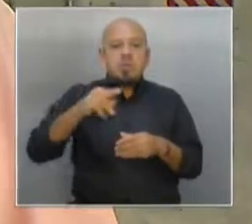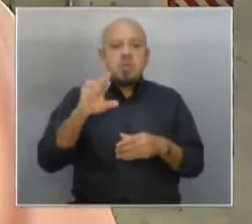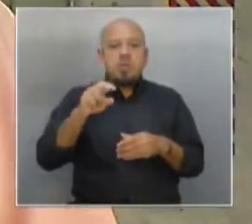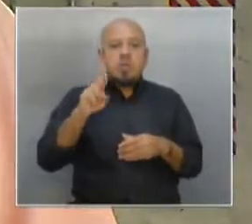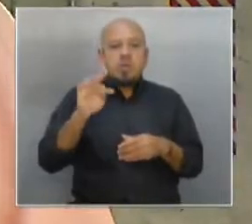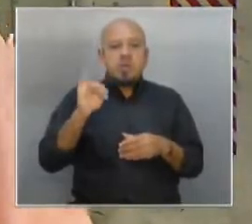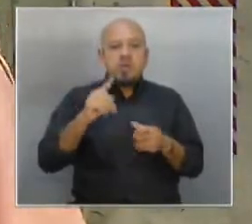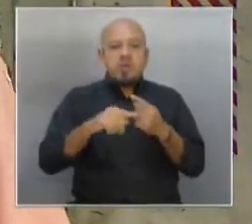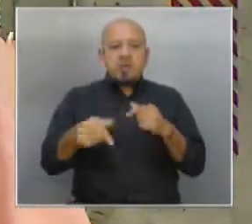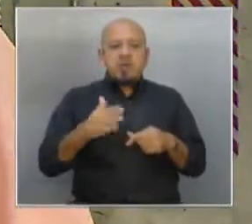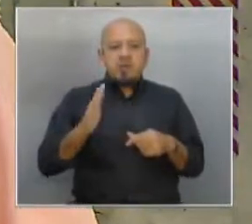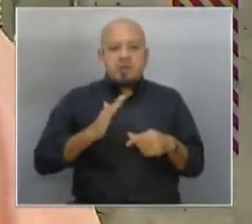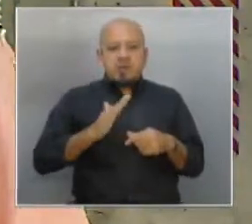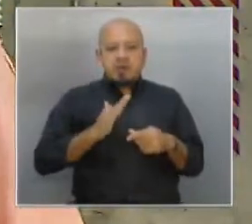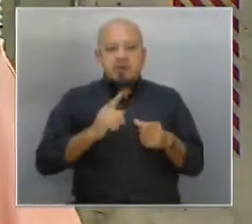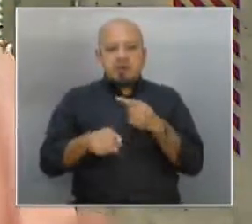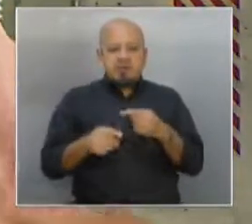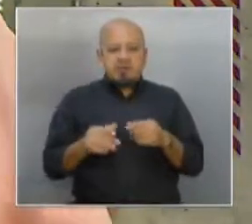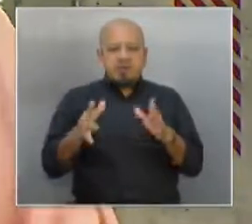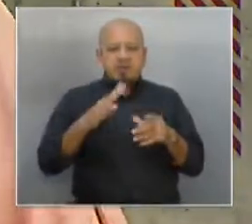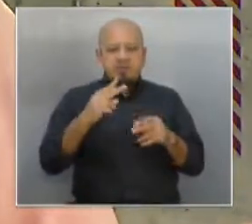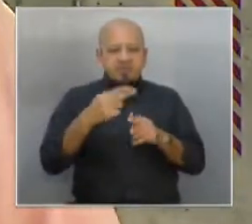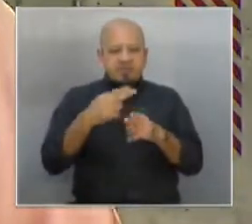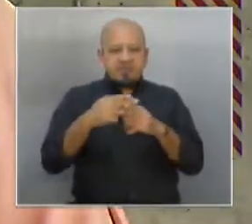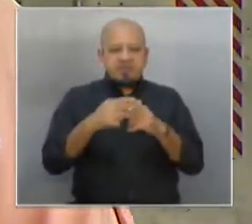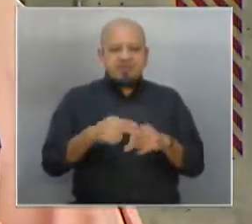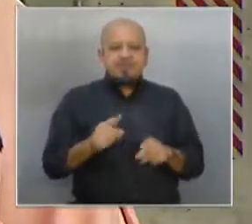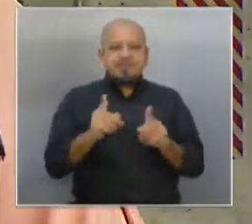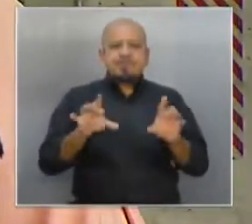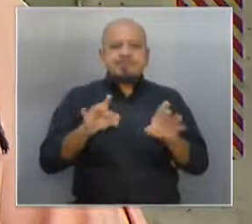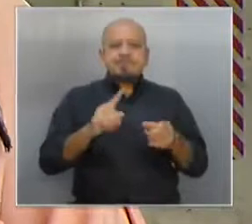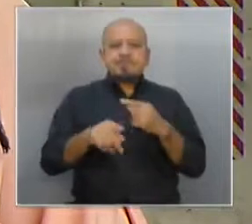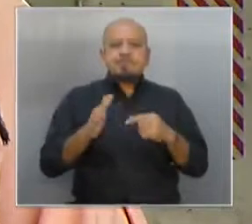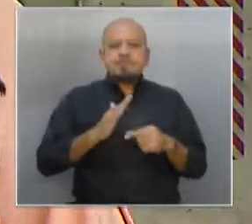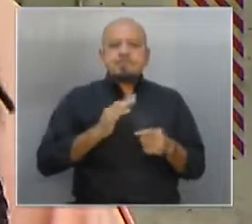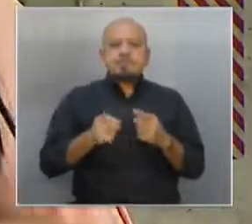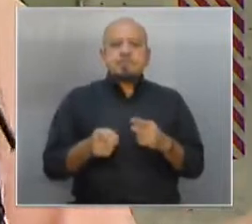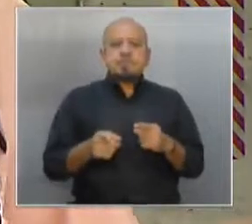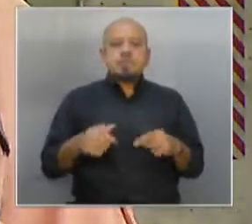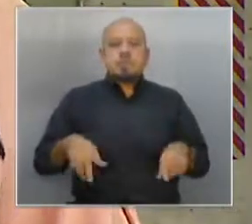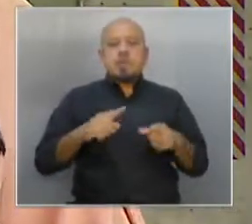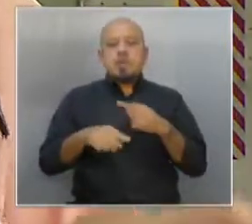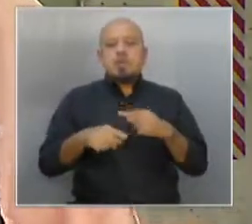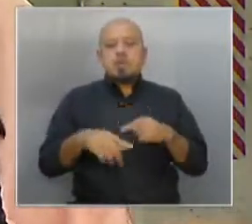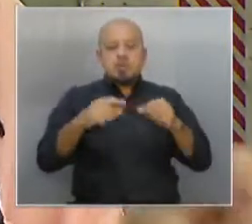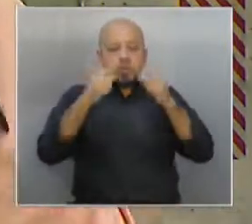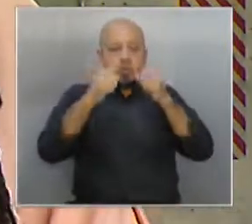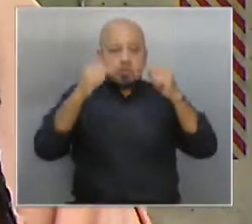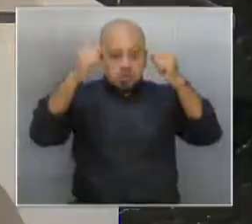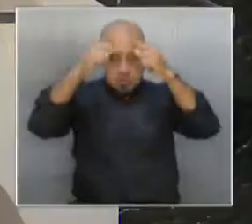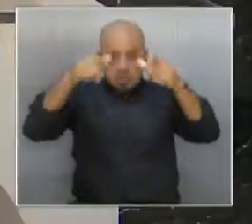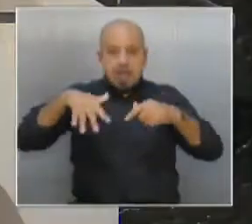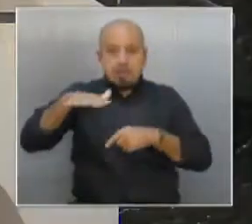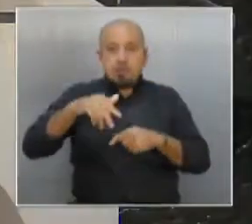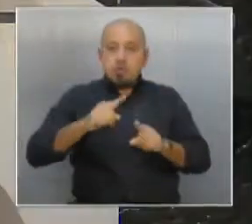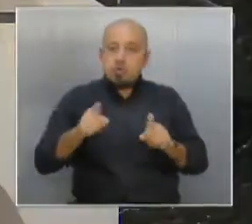mujeres rurales de la tierra, así se llama, que hacen un montón. No solamente son mujeres que se dediquen a lo rural, también hay algunas que pertenecen al grupo, pero son